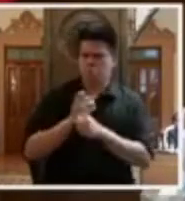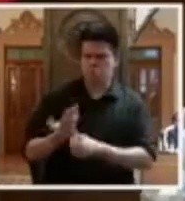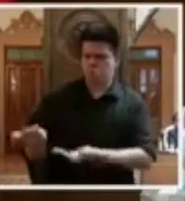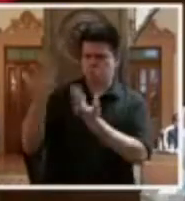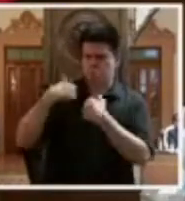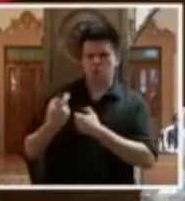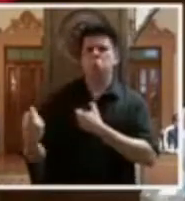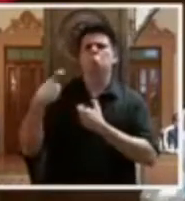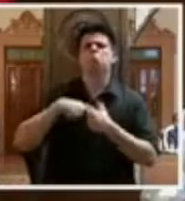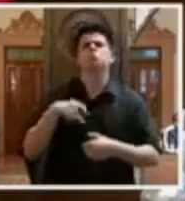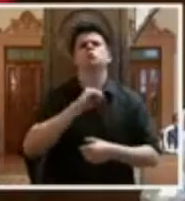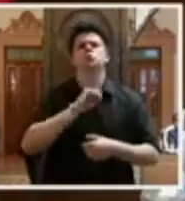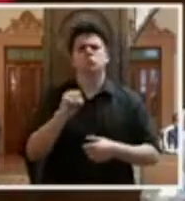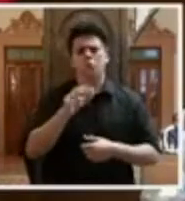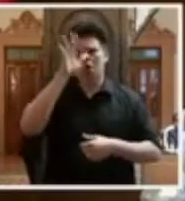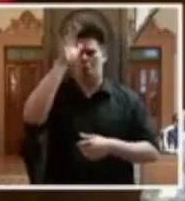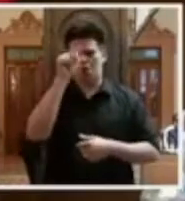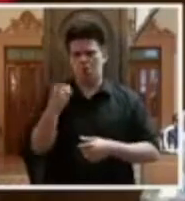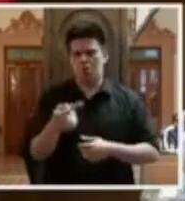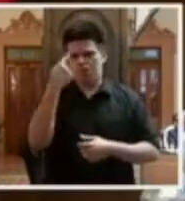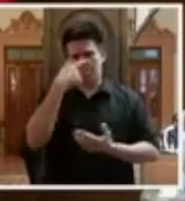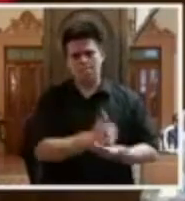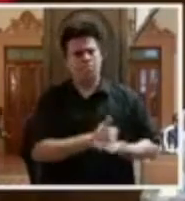a este proyecto de reactivación económica y de salud.